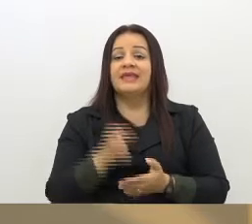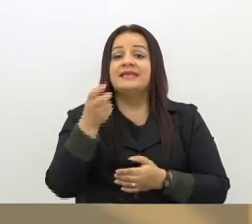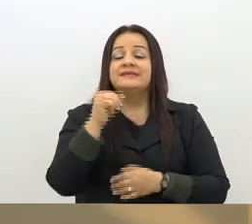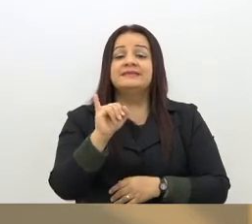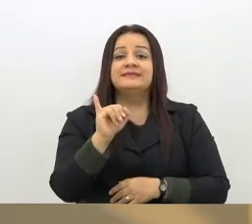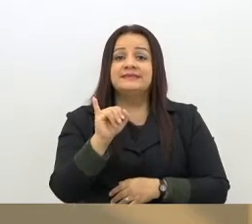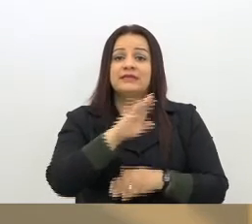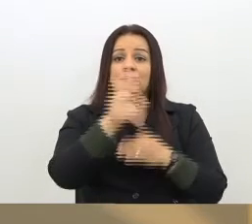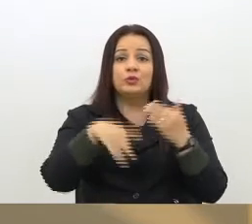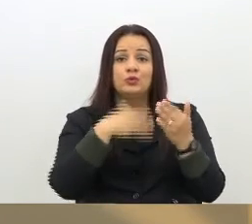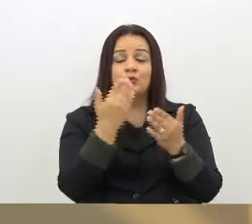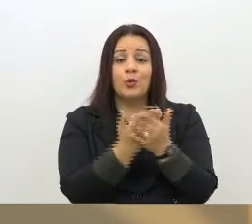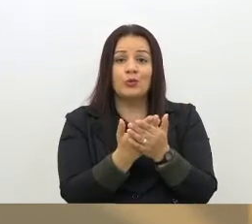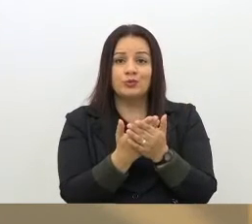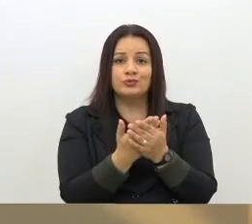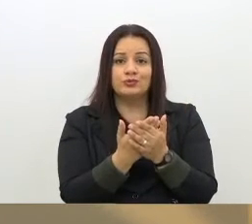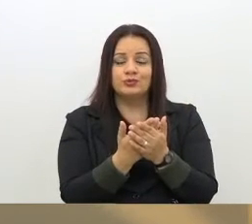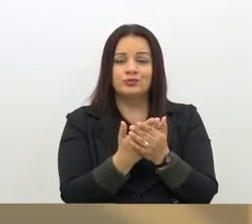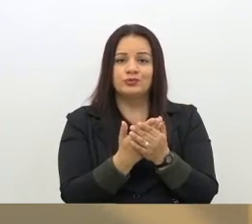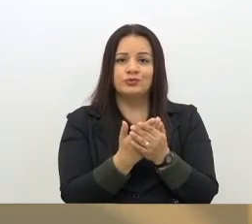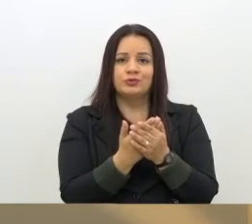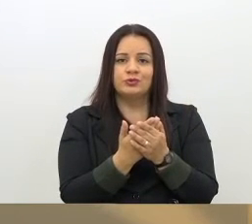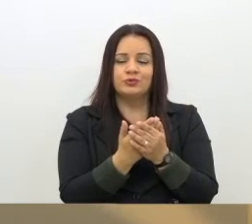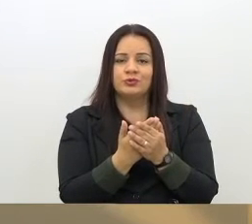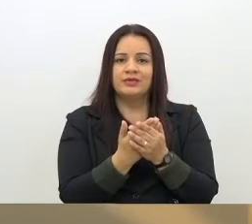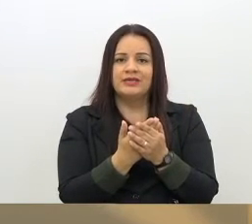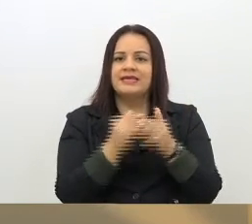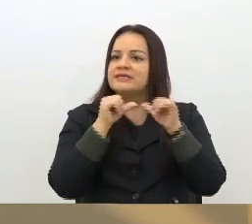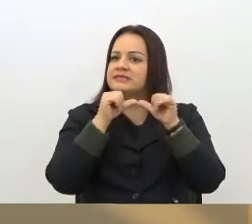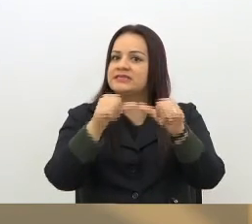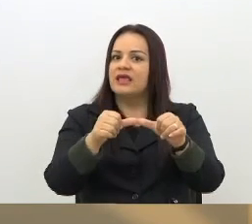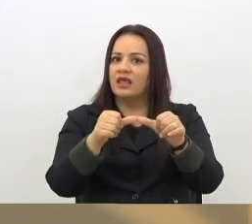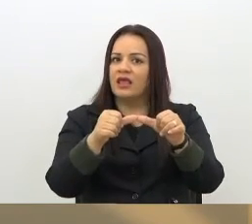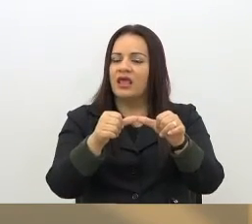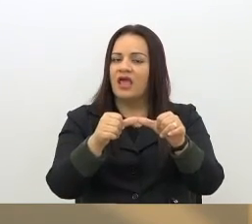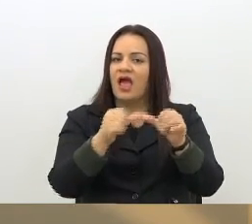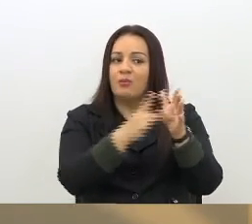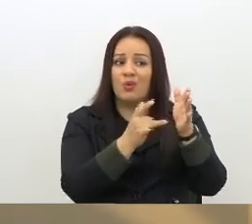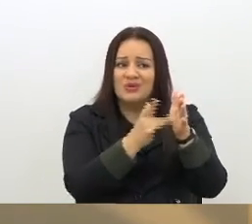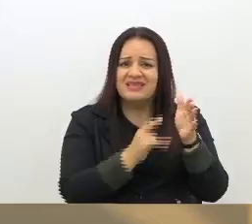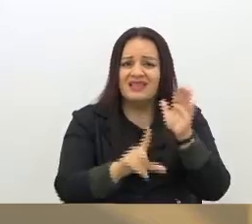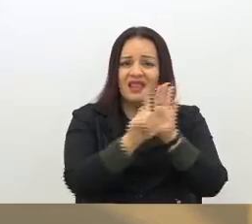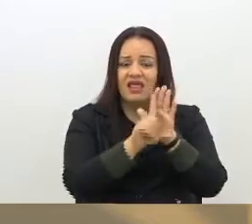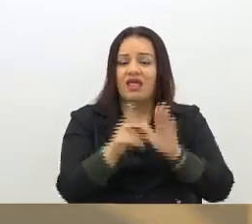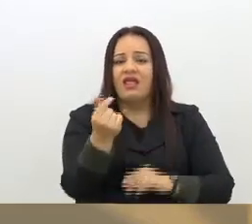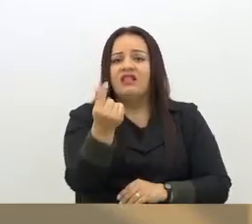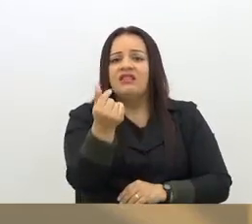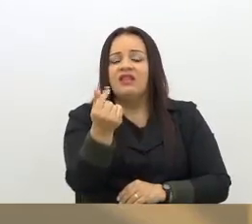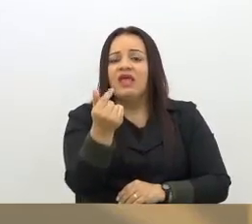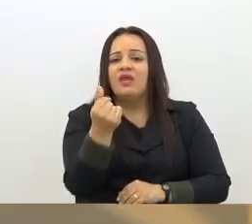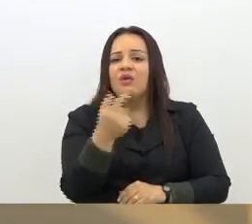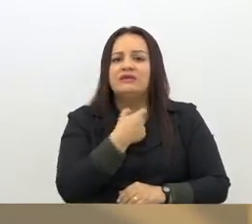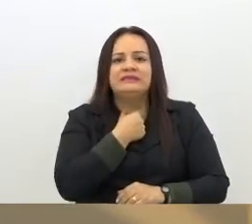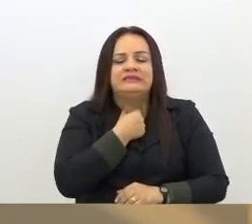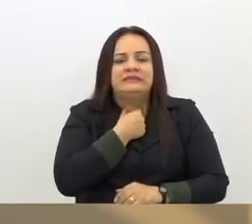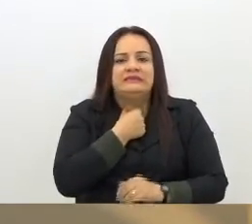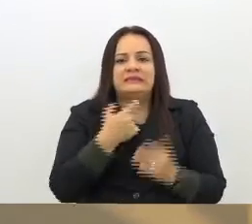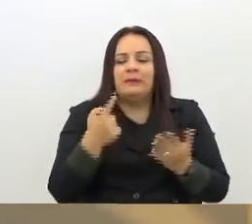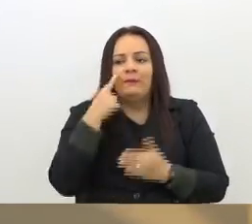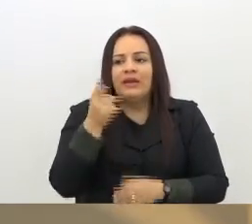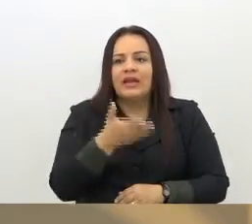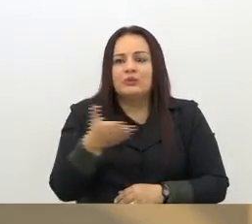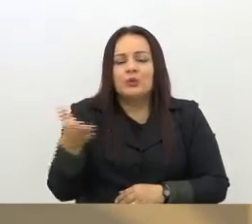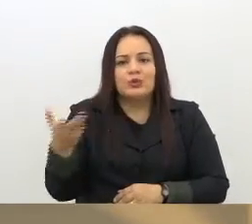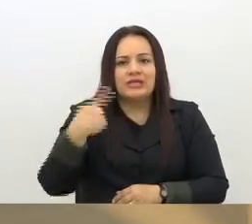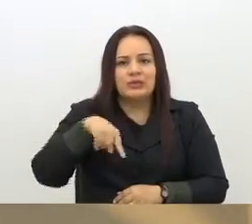si todo el mundo sigue abusando de la ley, el dinero no alcanza para las cosas para las